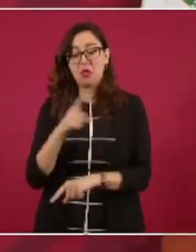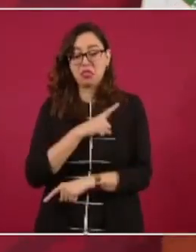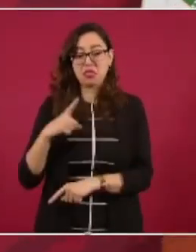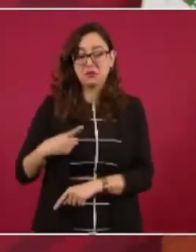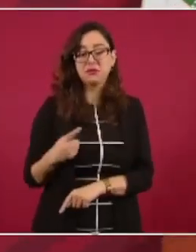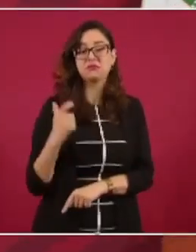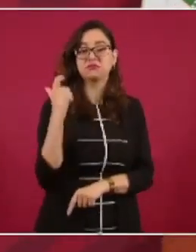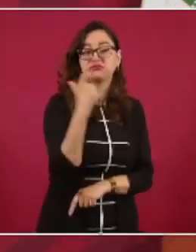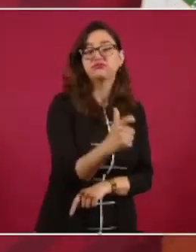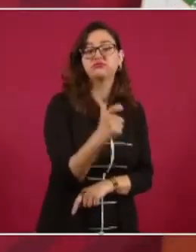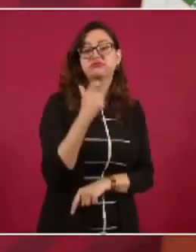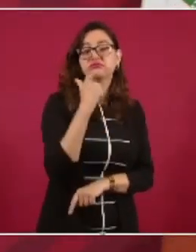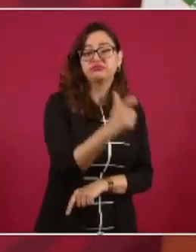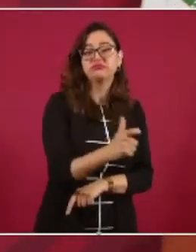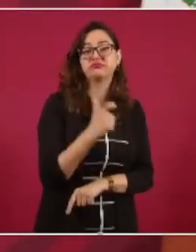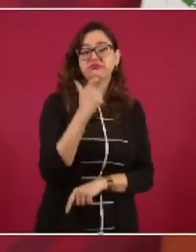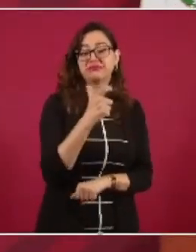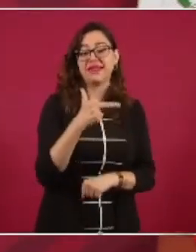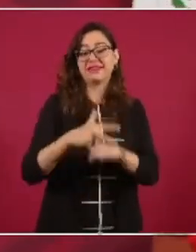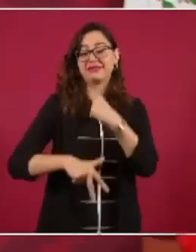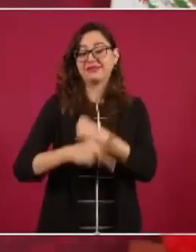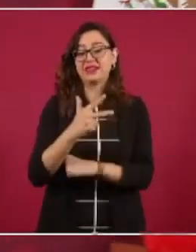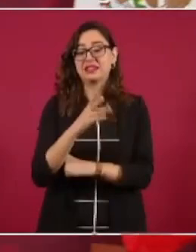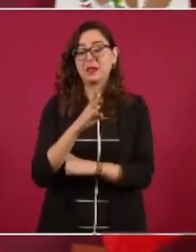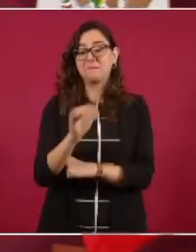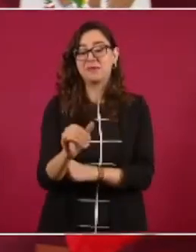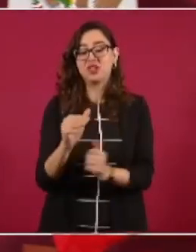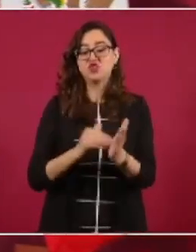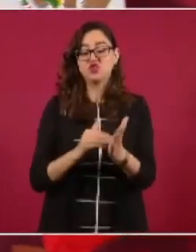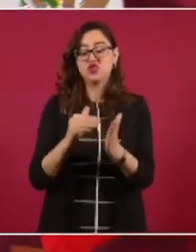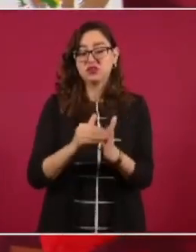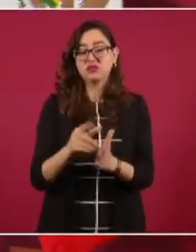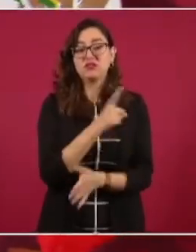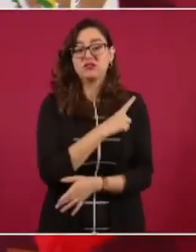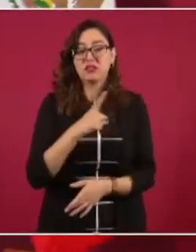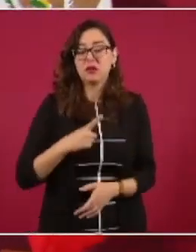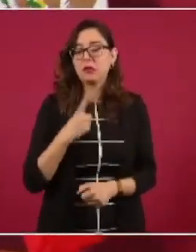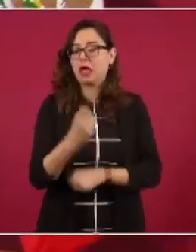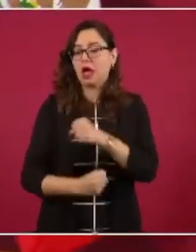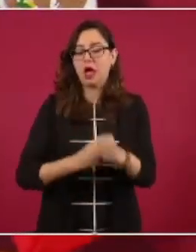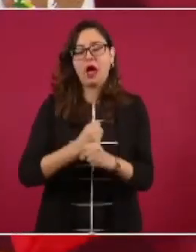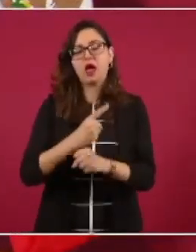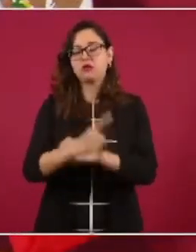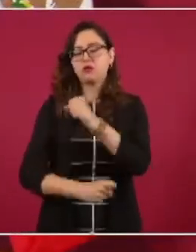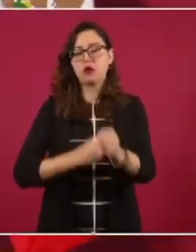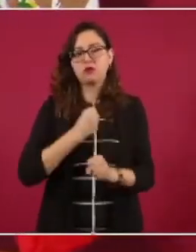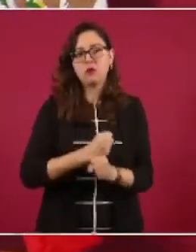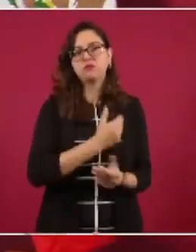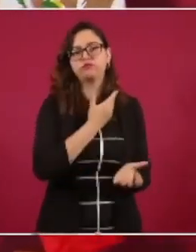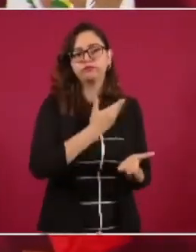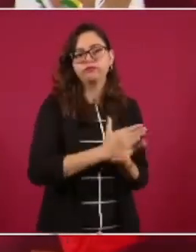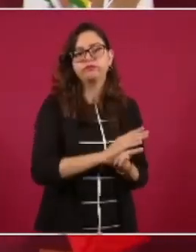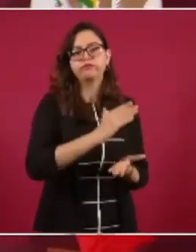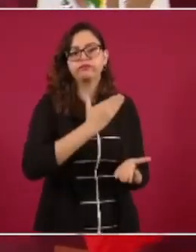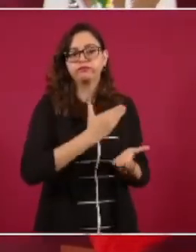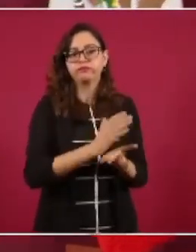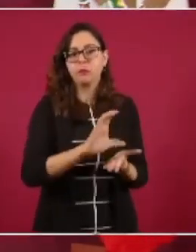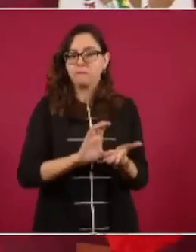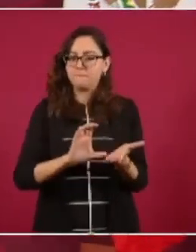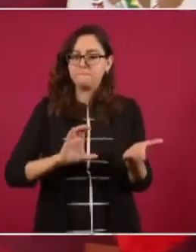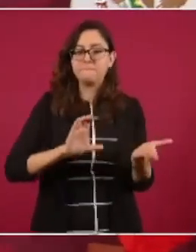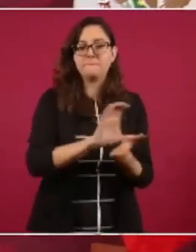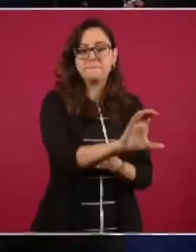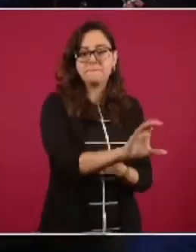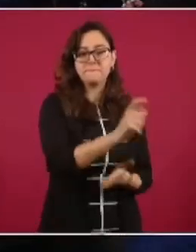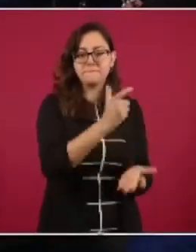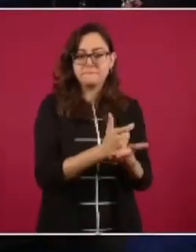es la deuda pública, y hay que pagar servicio de la deuda. Y también hay una parte de esa